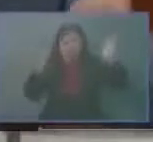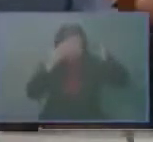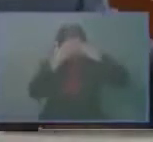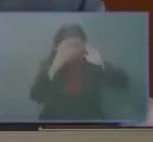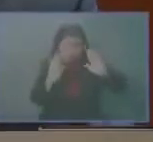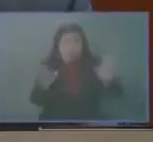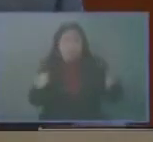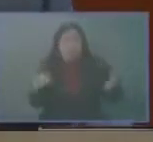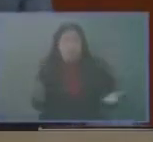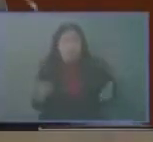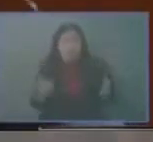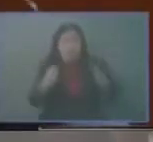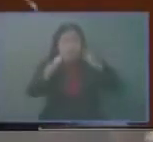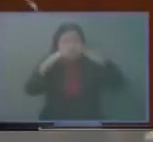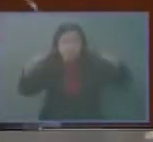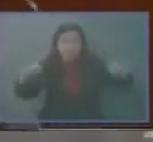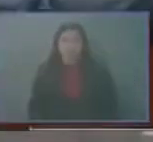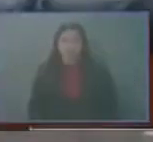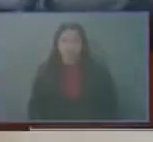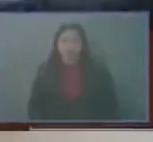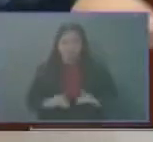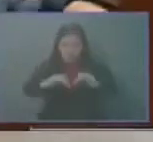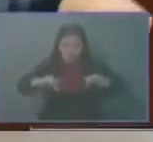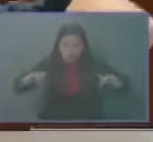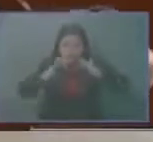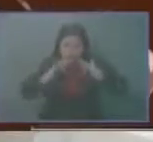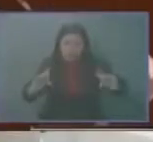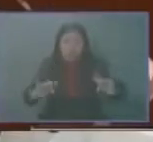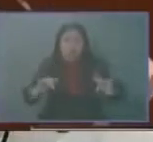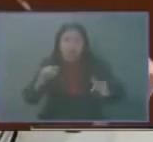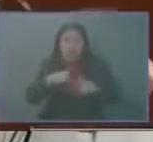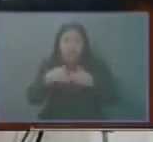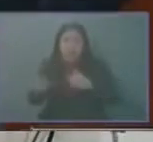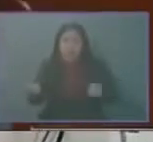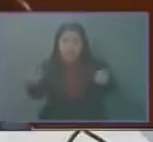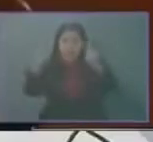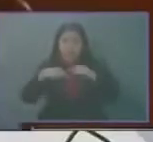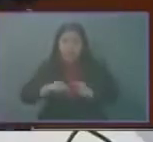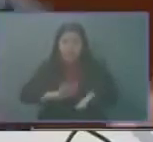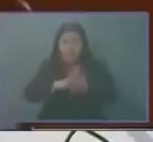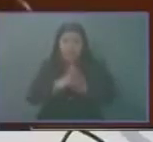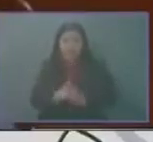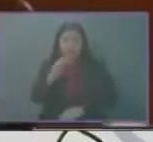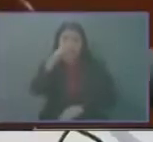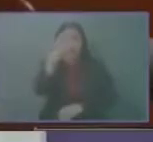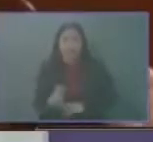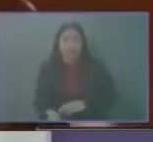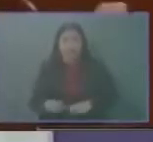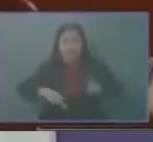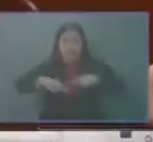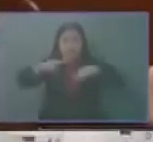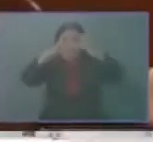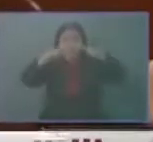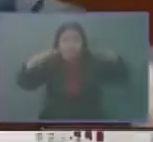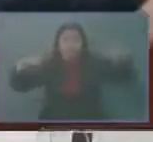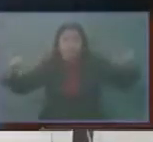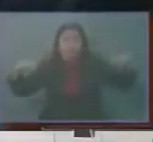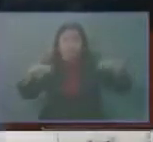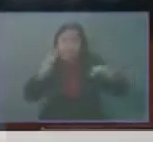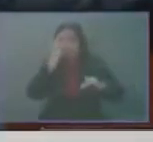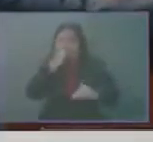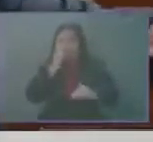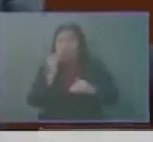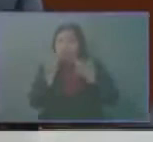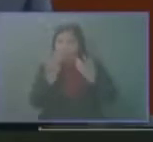cómo un circo puede levantar una carpa en un día, donde cuando viene el circo, en un día levantan una carpa en la que cabría un montón de gente con